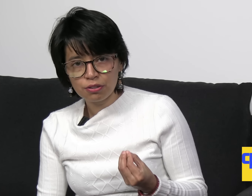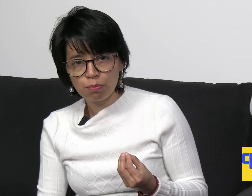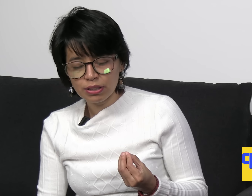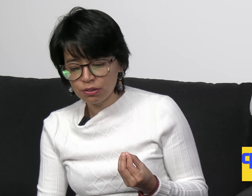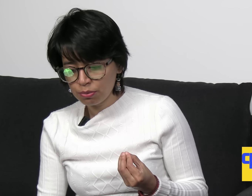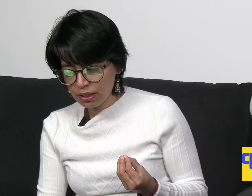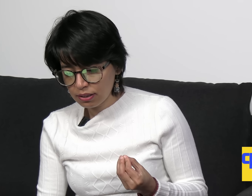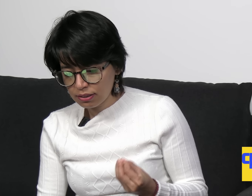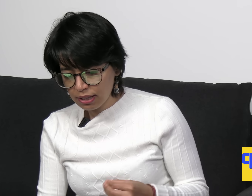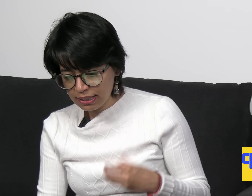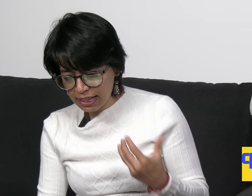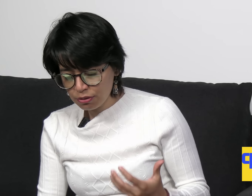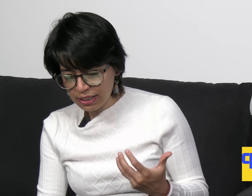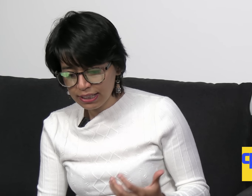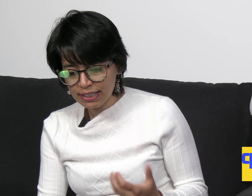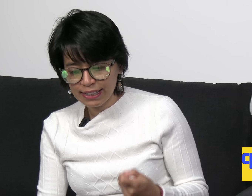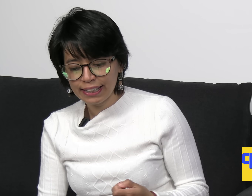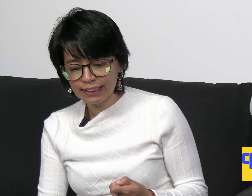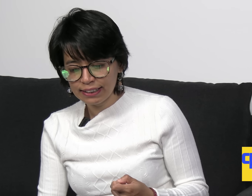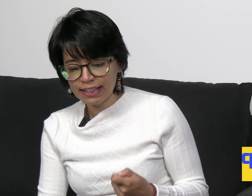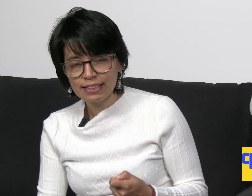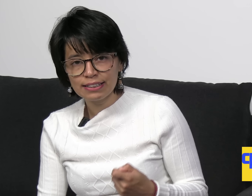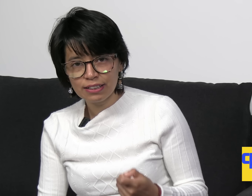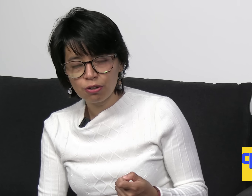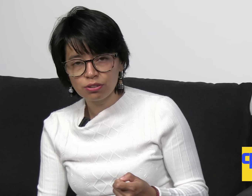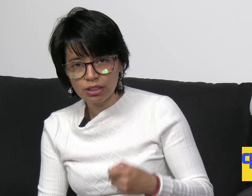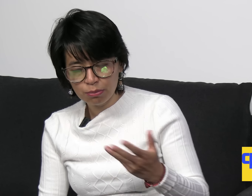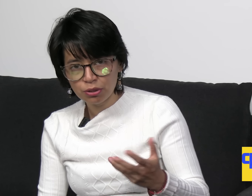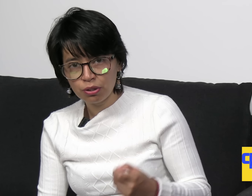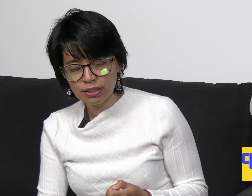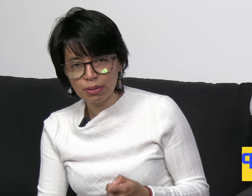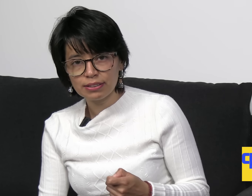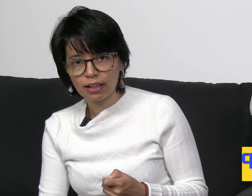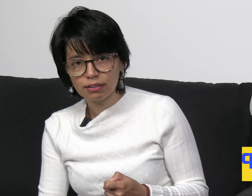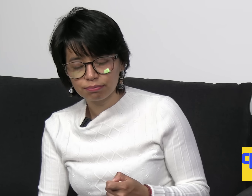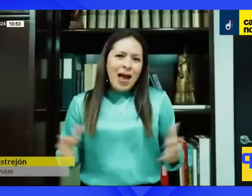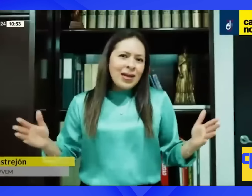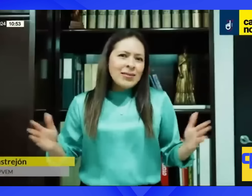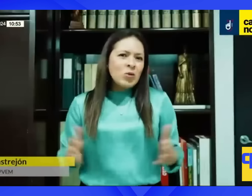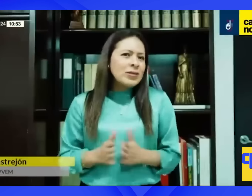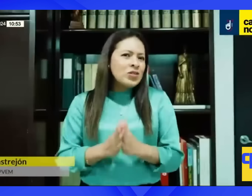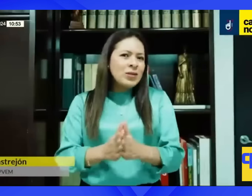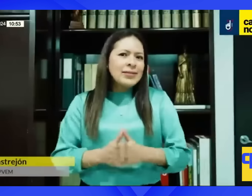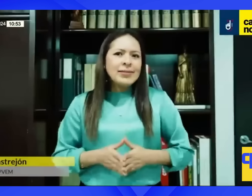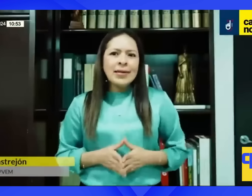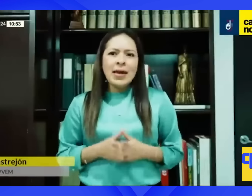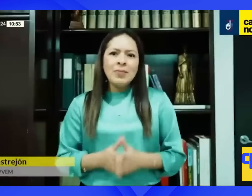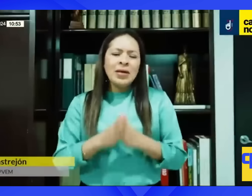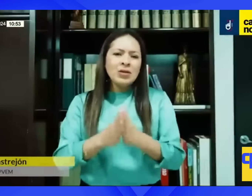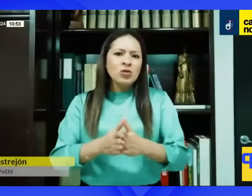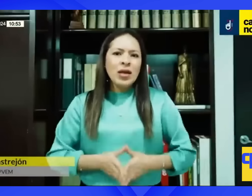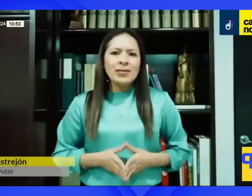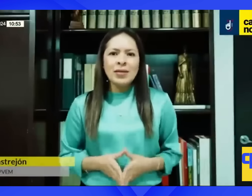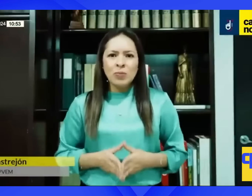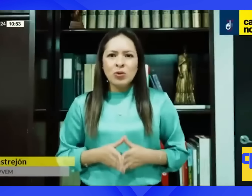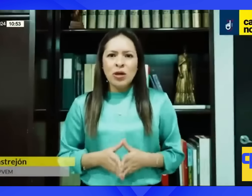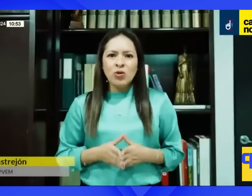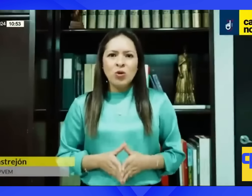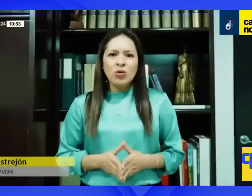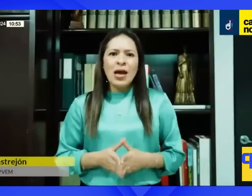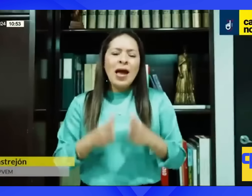al interior del Partido Verde, al grado de que la dirigente Karen Castrejón emitió este mensaje. A las acusaciones y señalamientos que